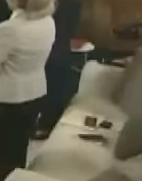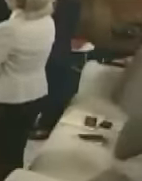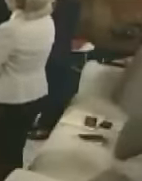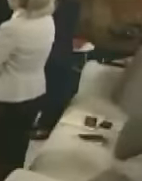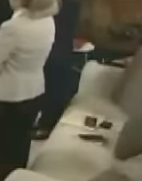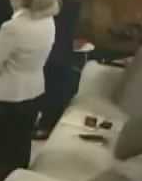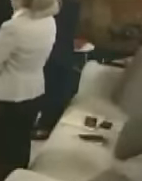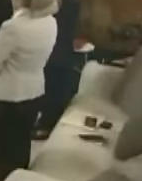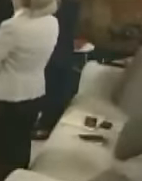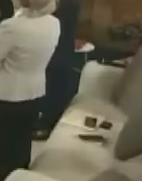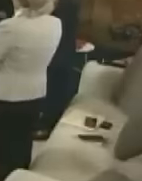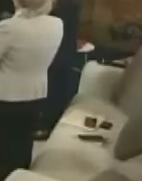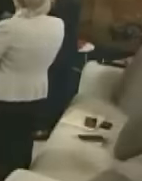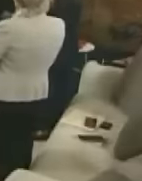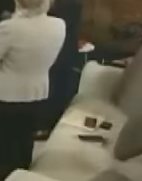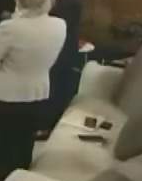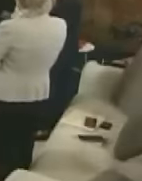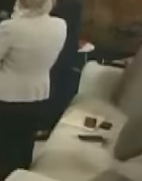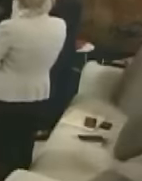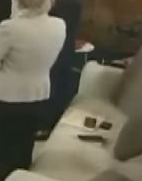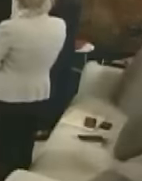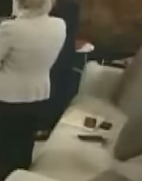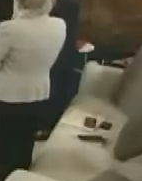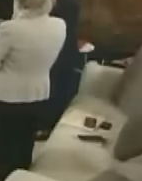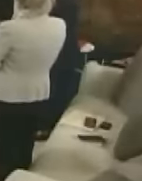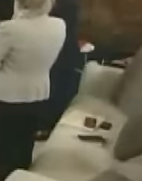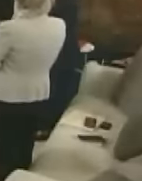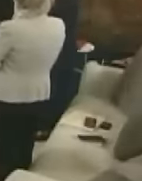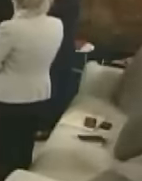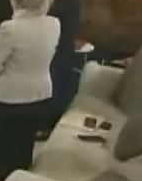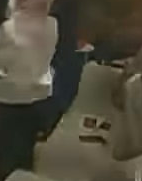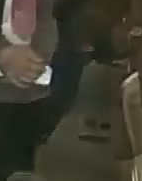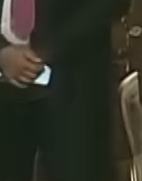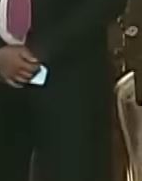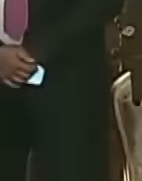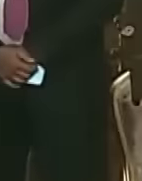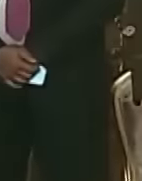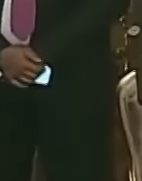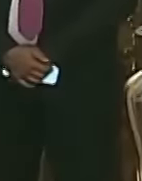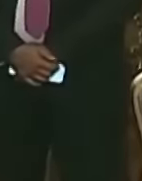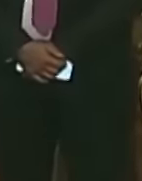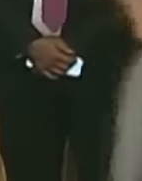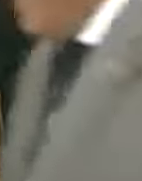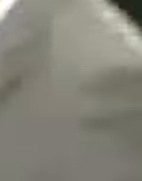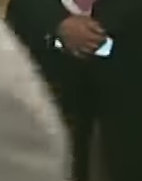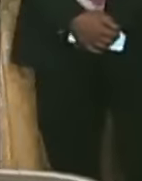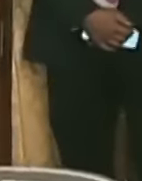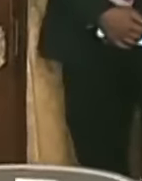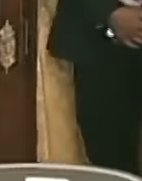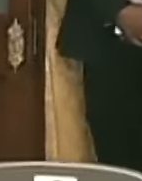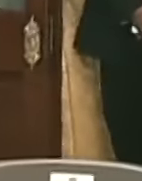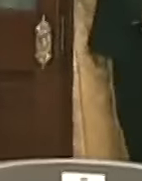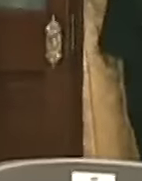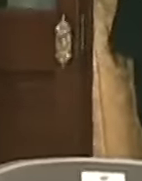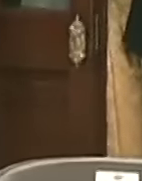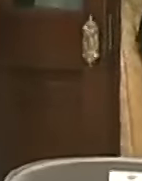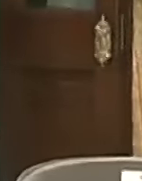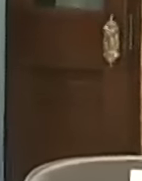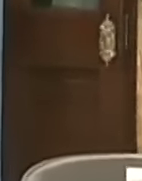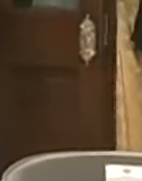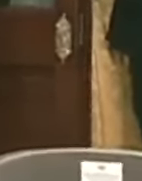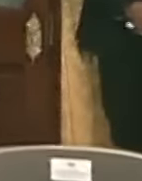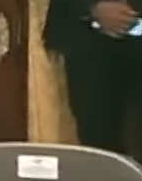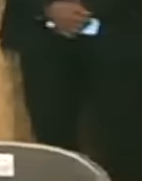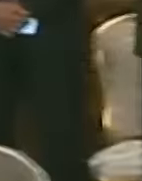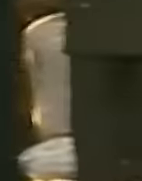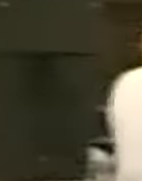Salón Simón Bolívar del Palacio de Ciudadana Miraflores. Diva Guzmán, ministra del Poder Popular para la Mujer y la Igualdad de Género.